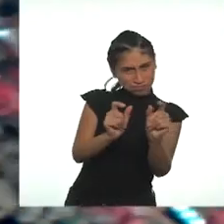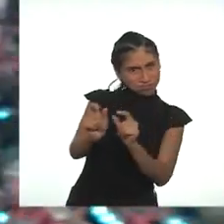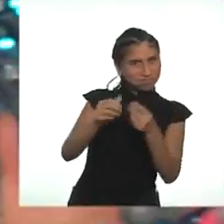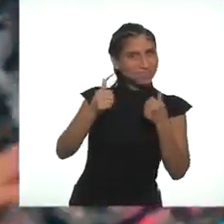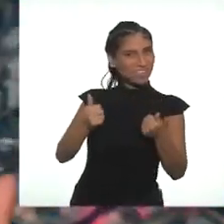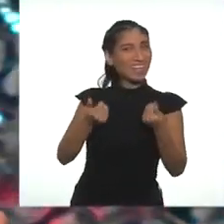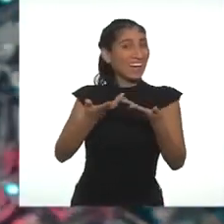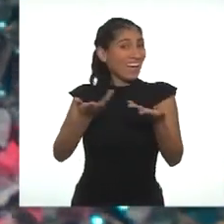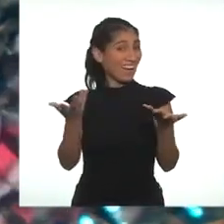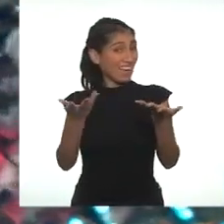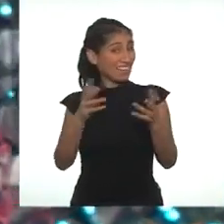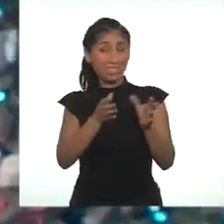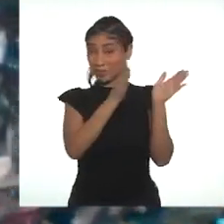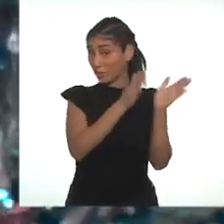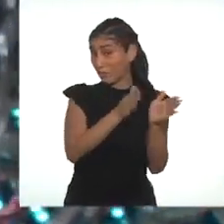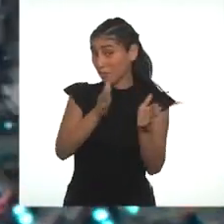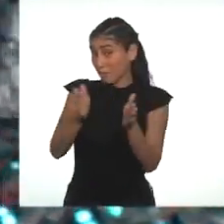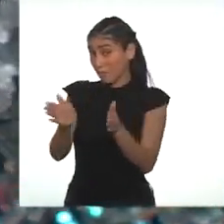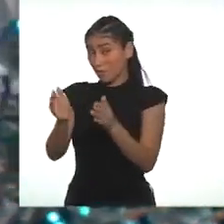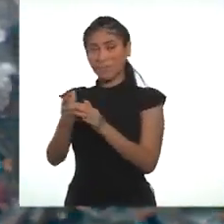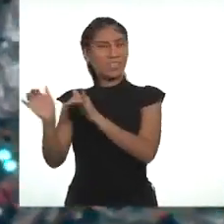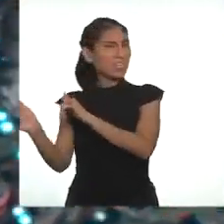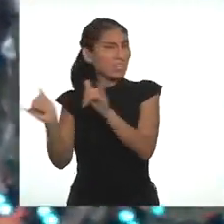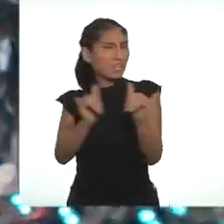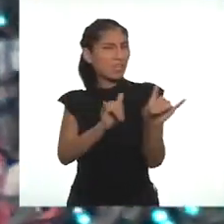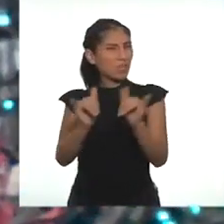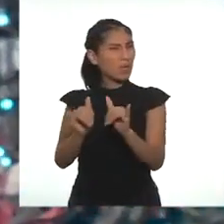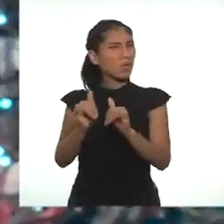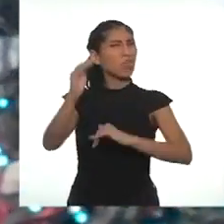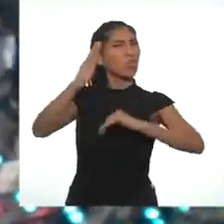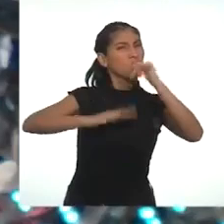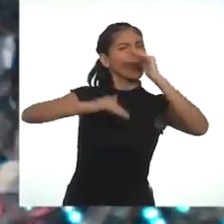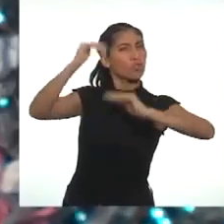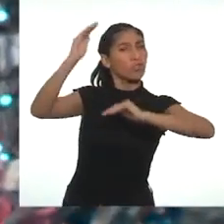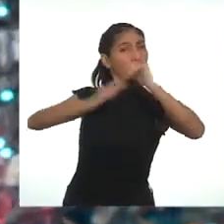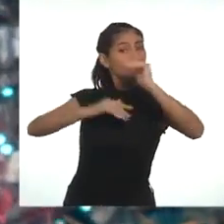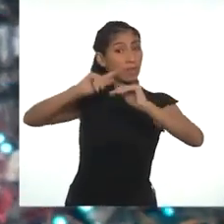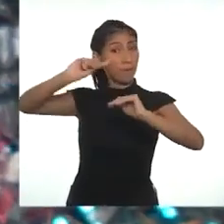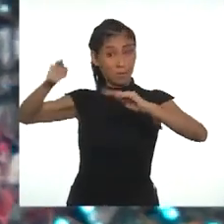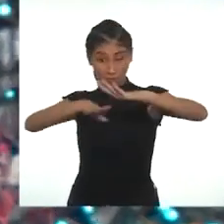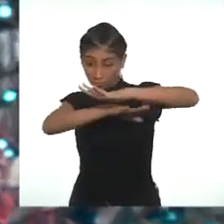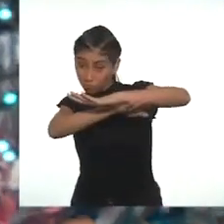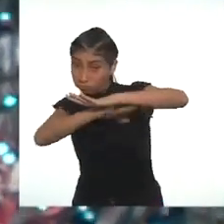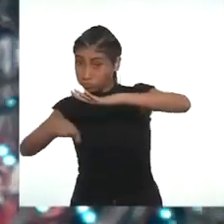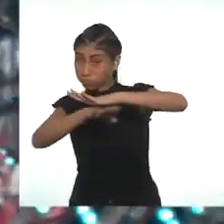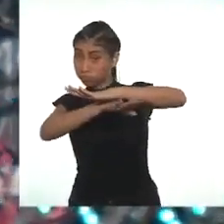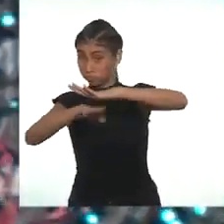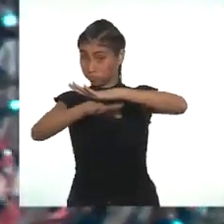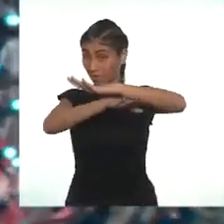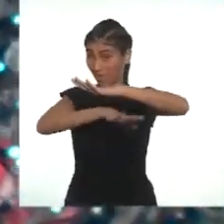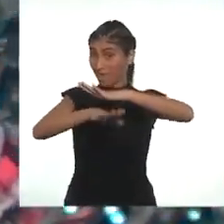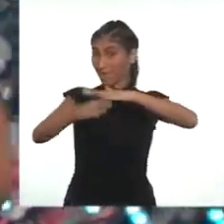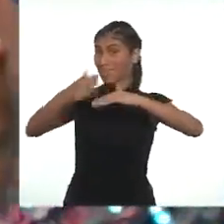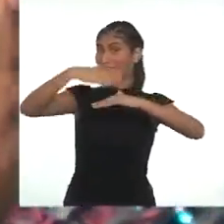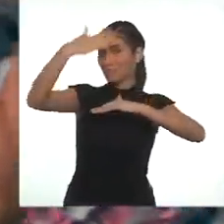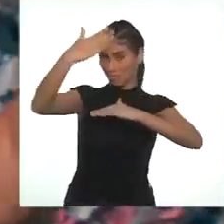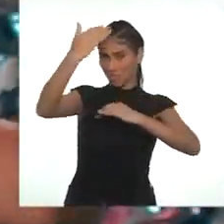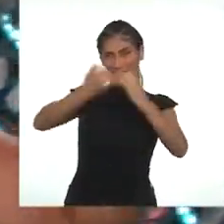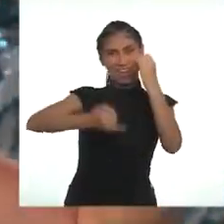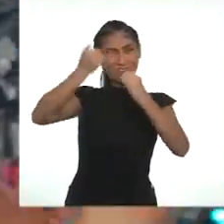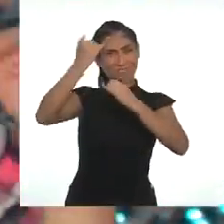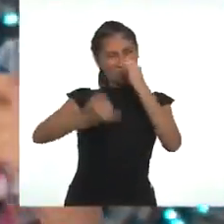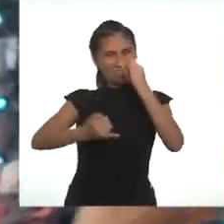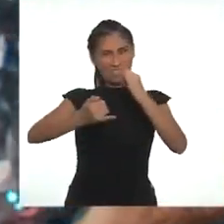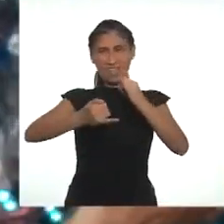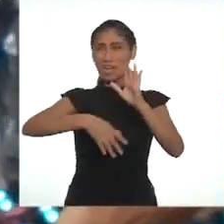paso. Es que lo hicimos por etapas, como cuando se hace una casa. Primero los cimientos, que son la base, y al final se ponen